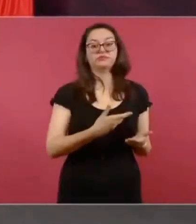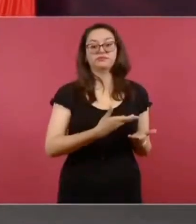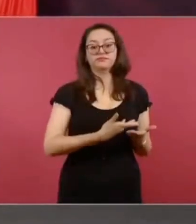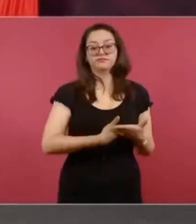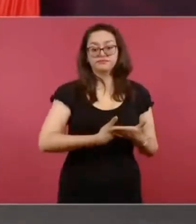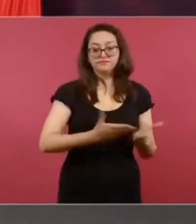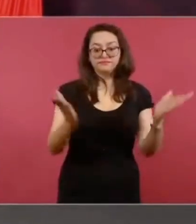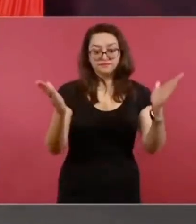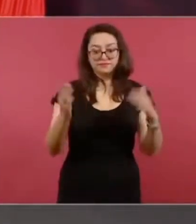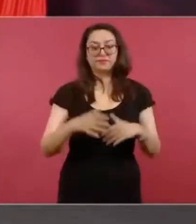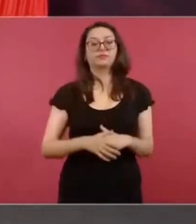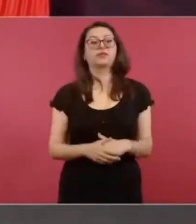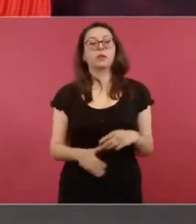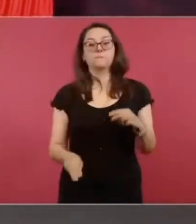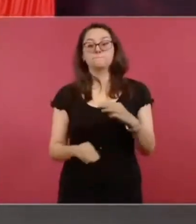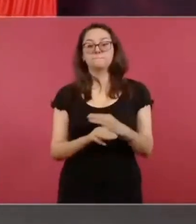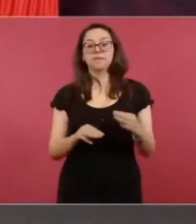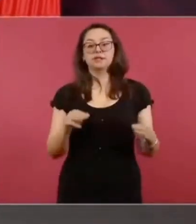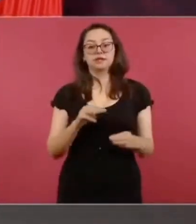materiales de construcción,